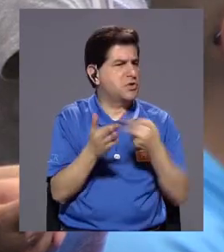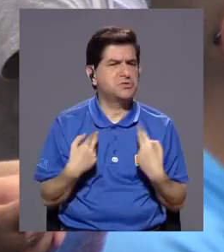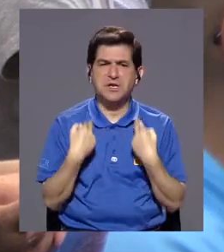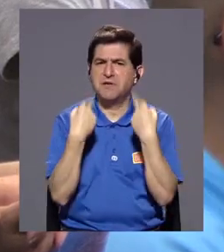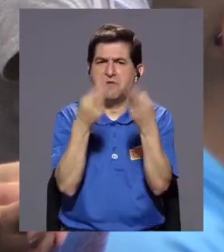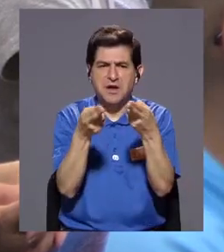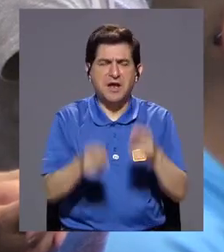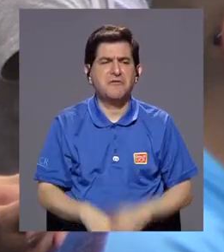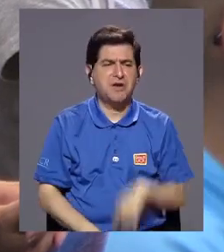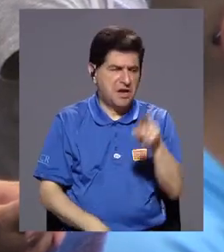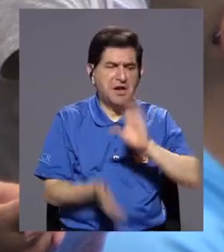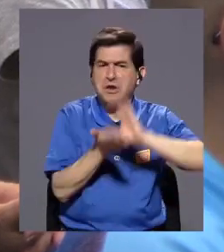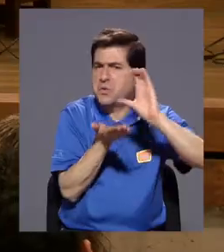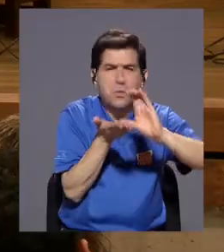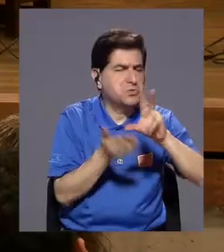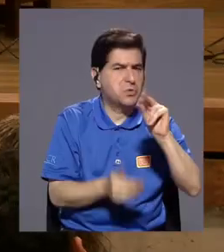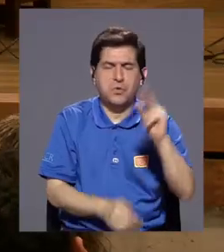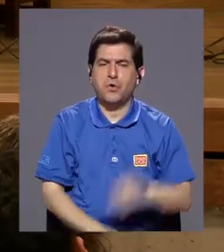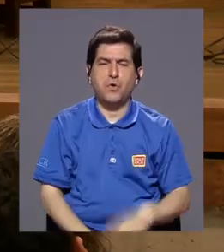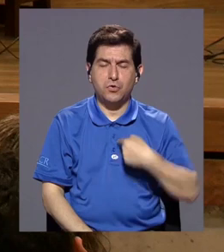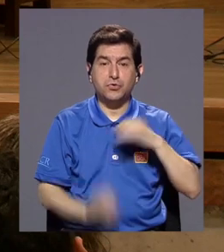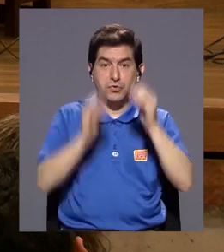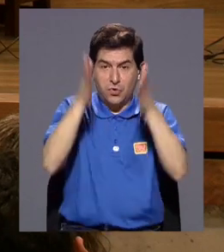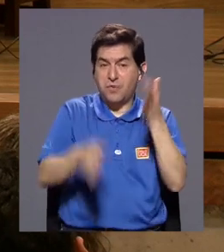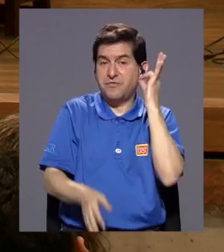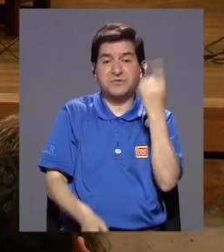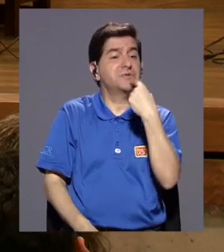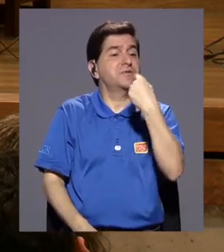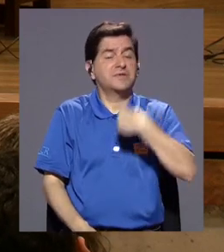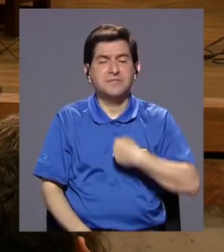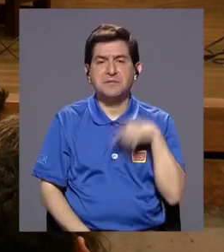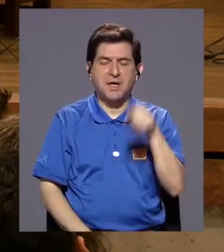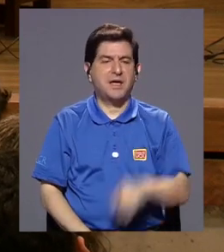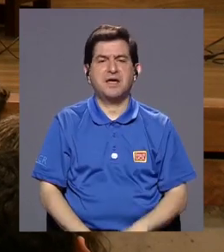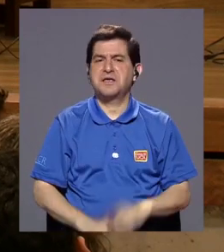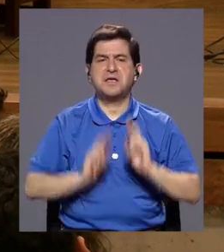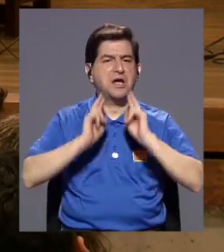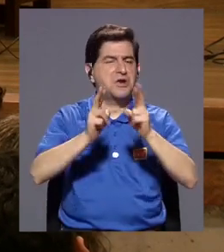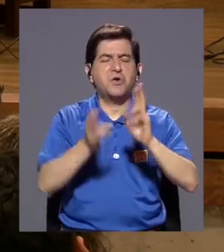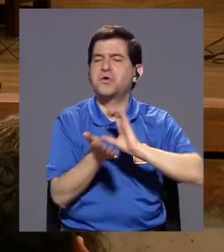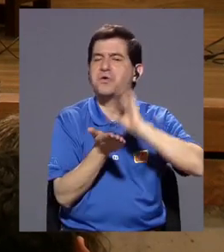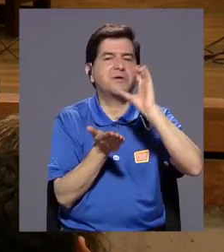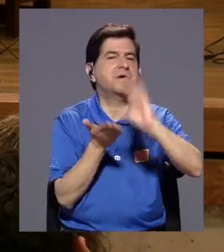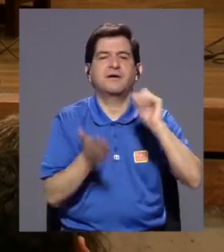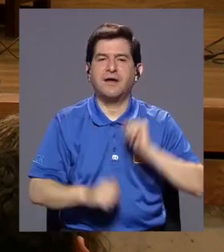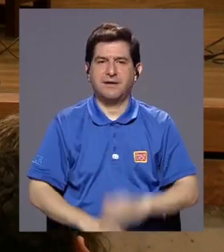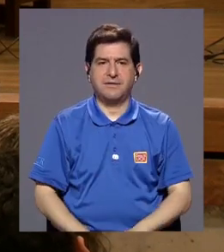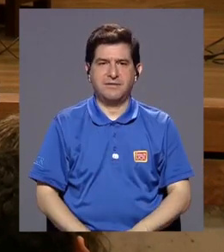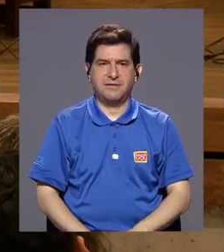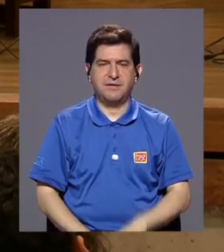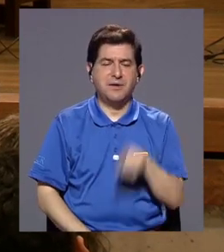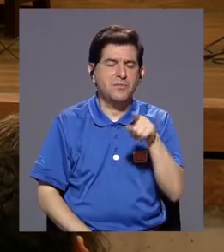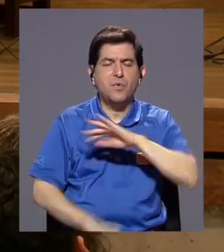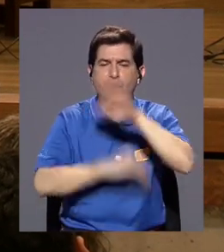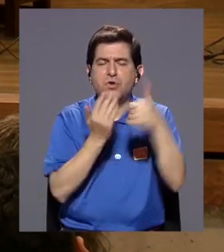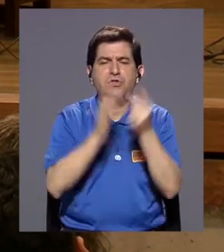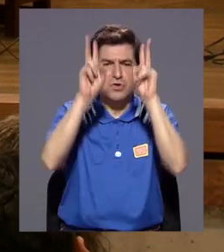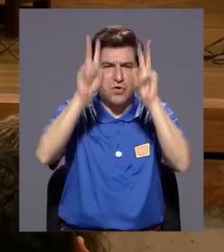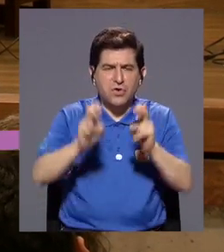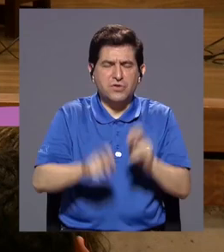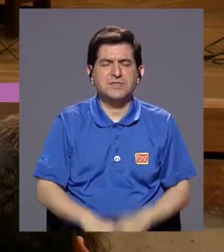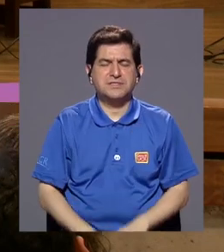Créanme, tuve una profesora que me dijo que ella no me iba a regalar el curso por hacerme todos los exámenes del semestre en una